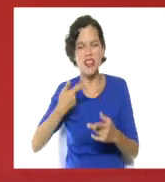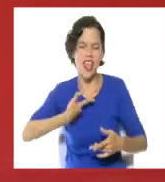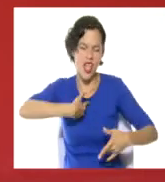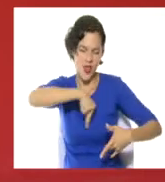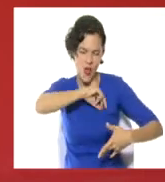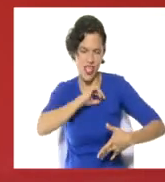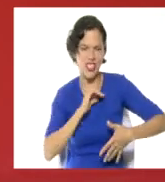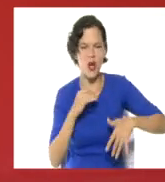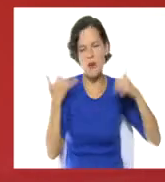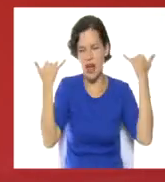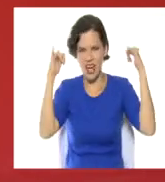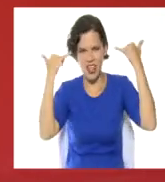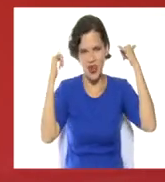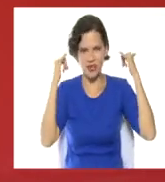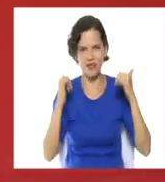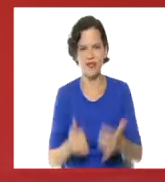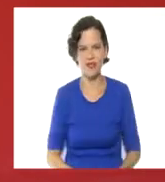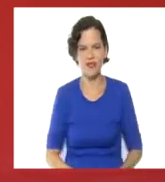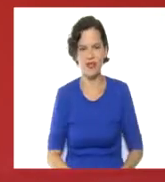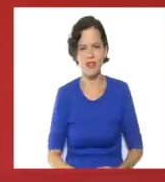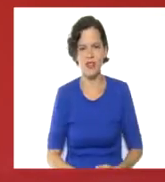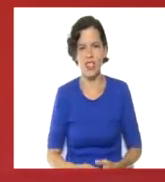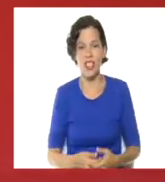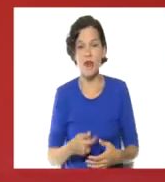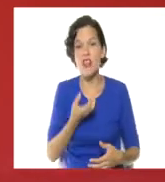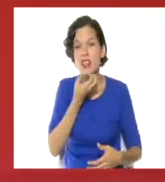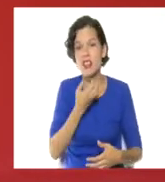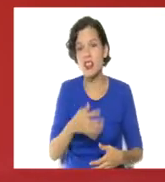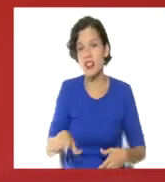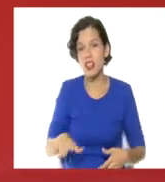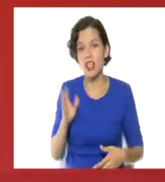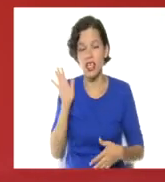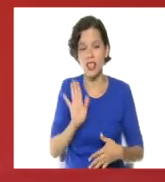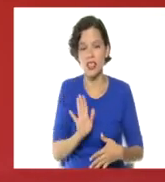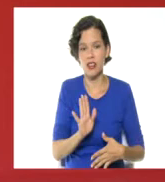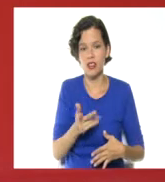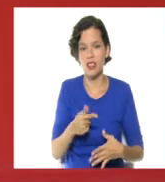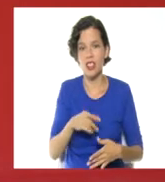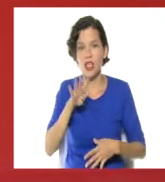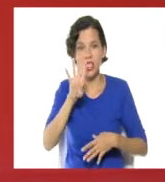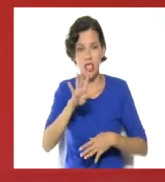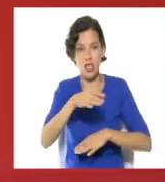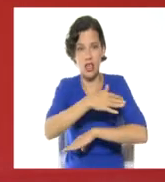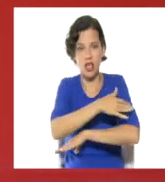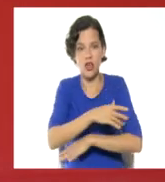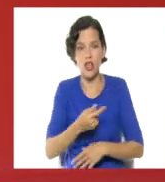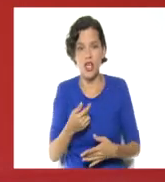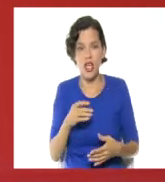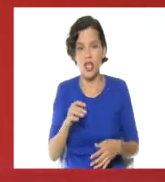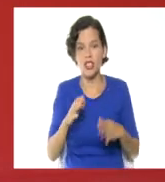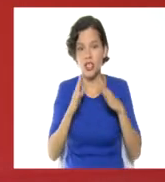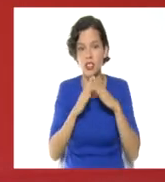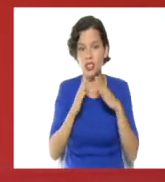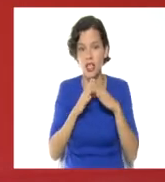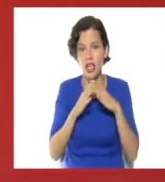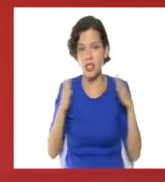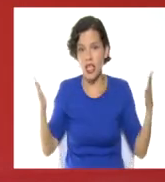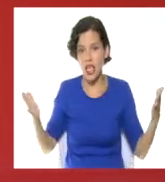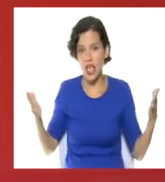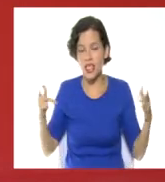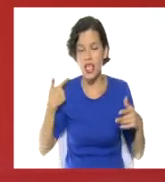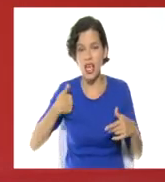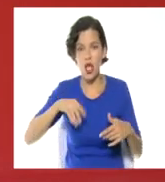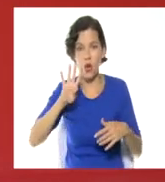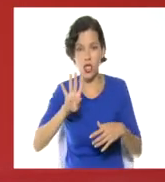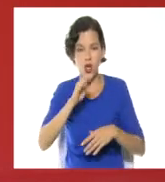respete nuestro parrandón. Esta casa es grande, tiene cuatro esquinas. Esta casa es grande,